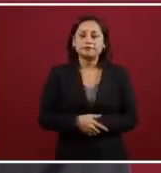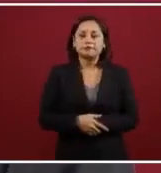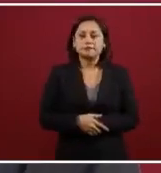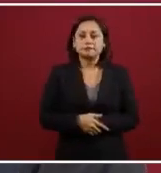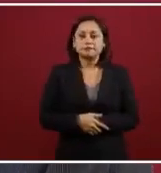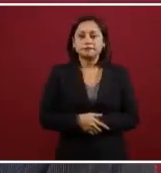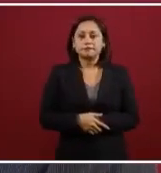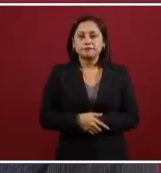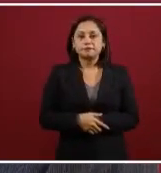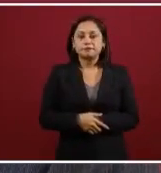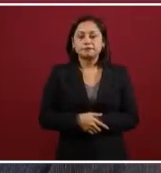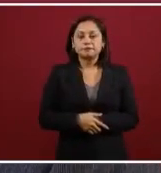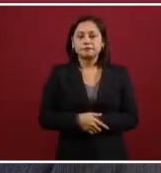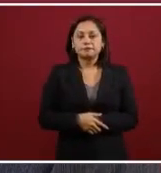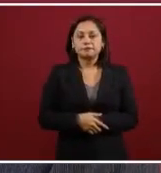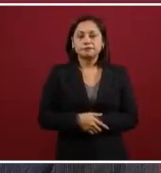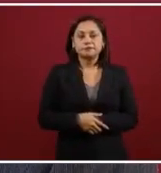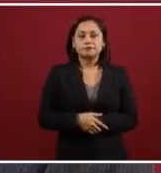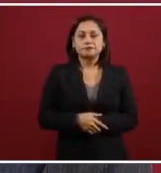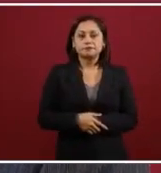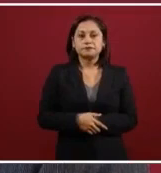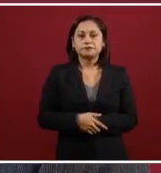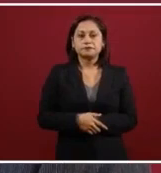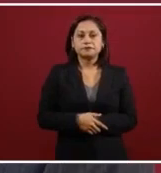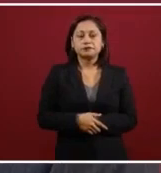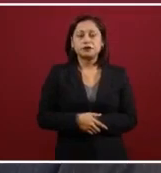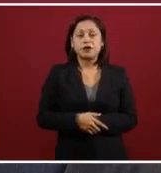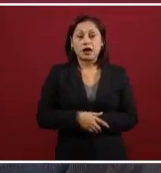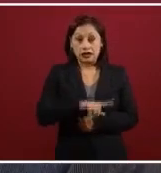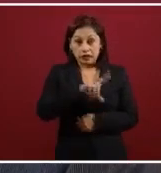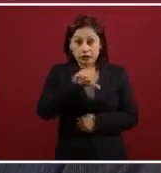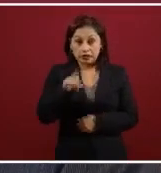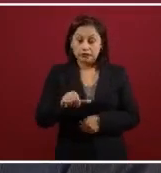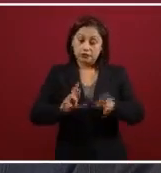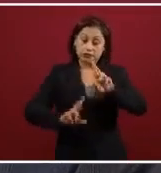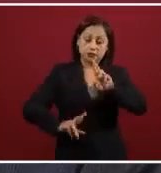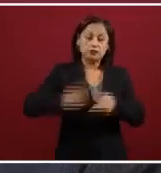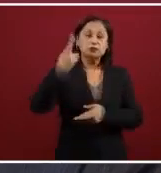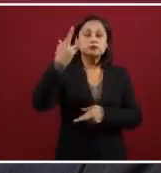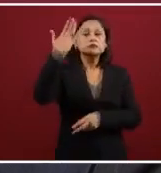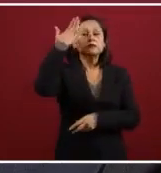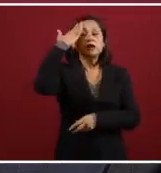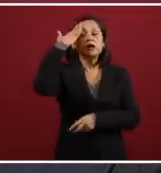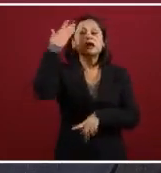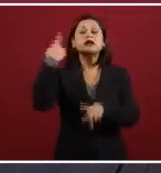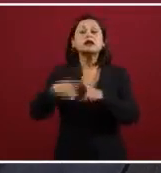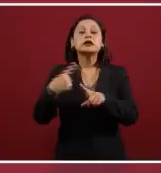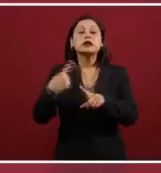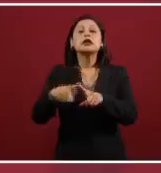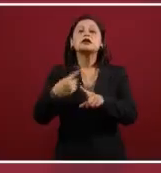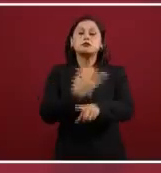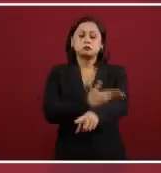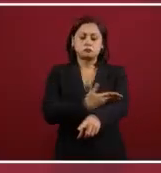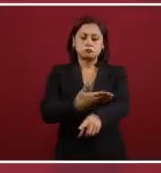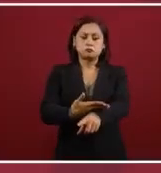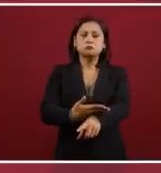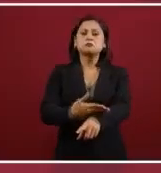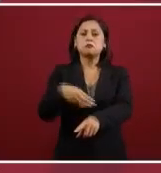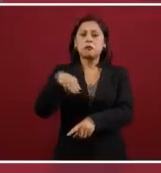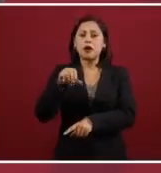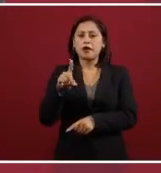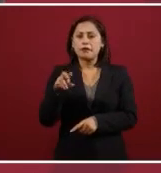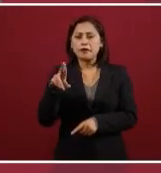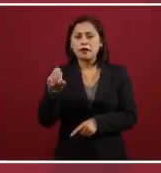Por eso el movimiento revolucionario encabezado por Madero, un hombre bueno, apóstol